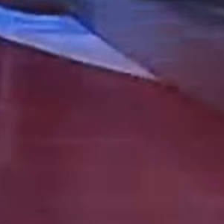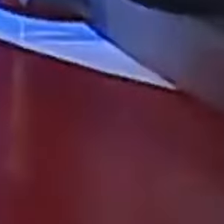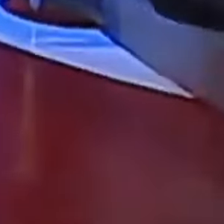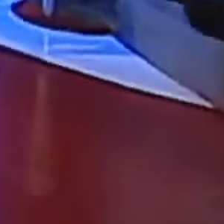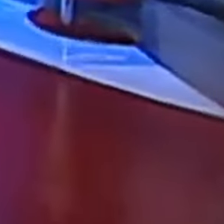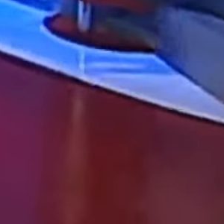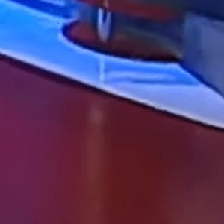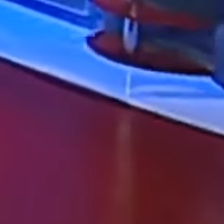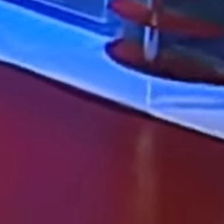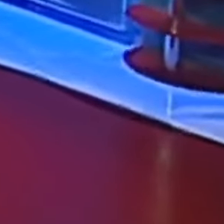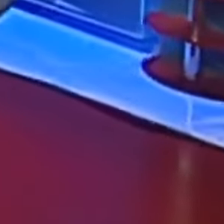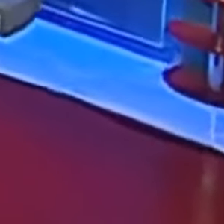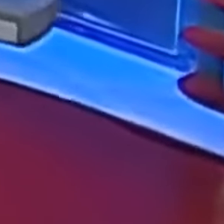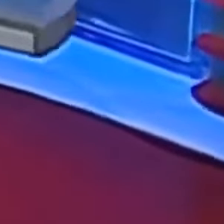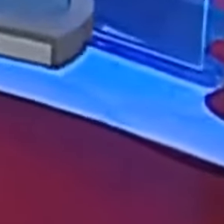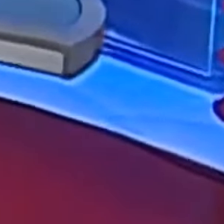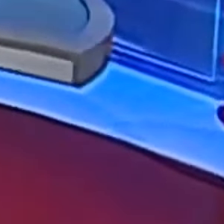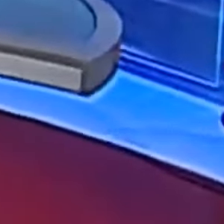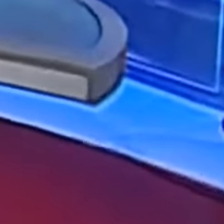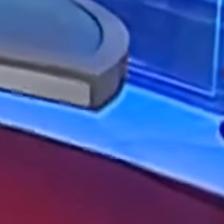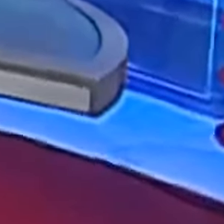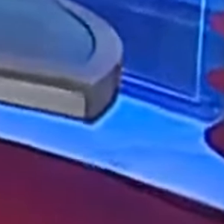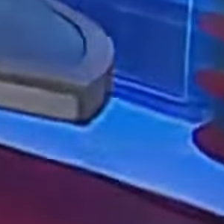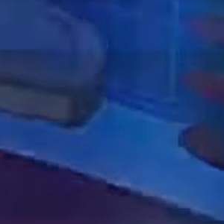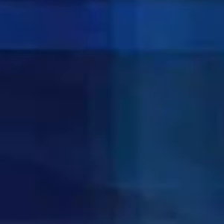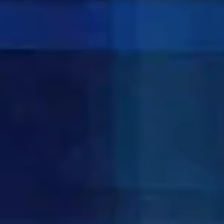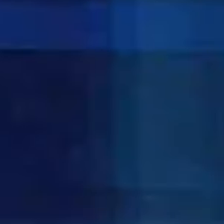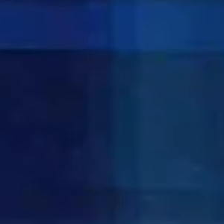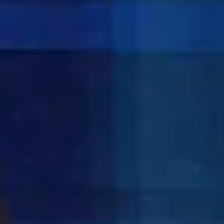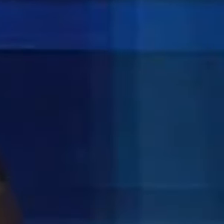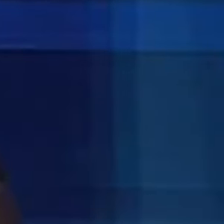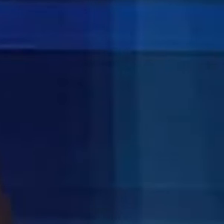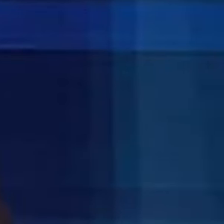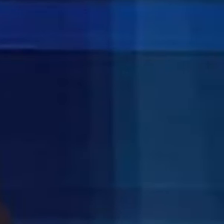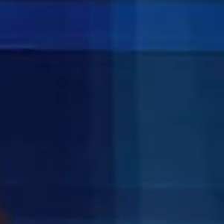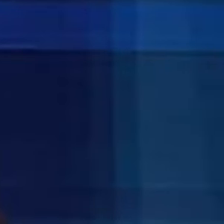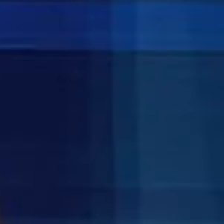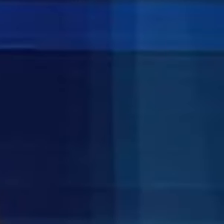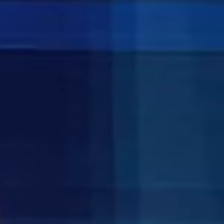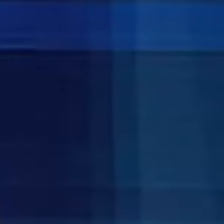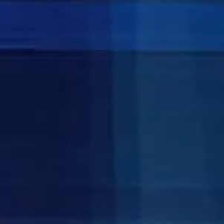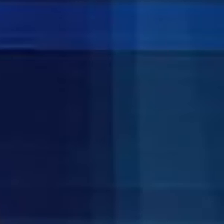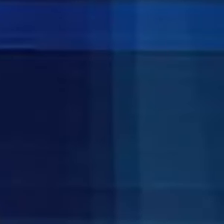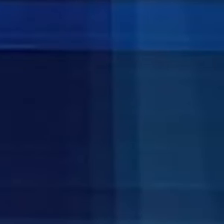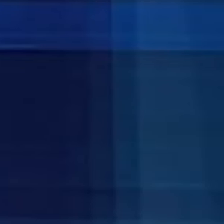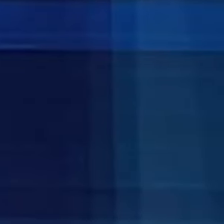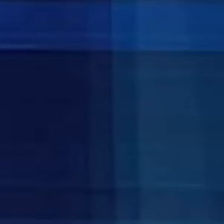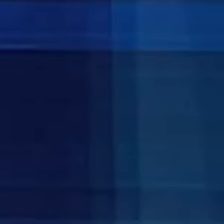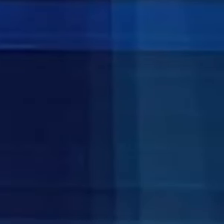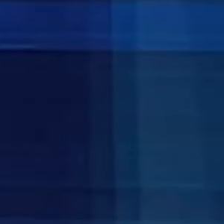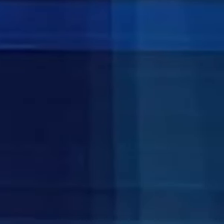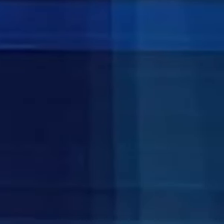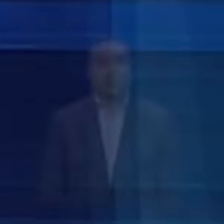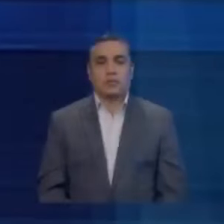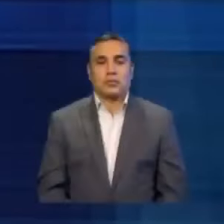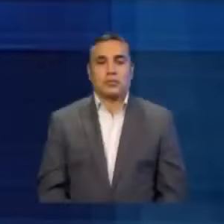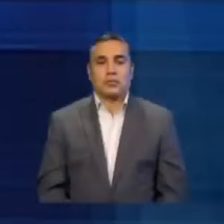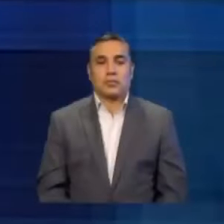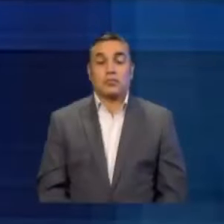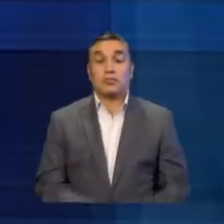Te 13:27, amigos. La